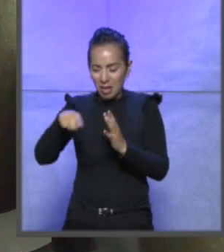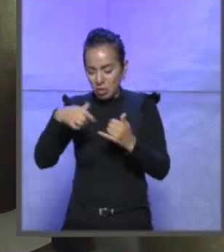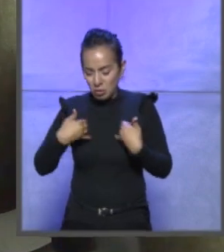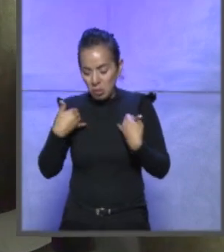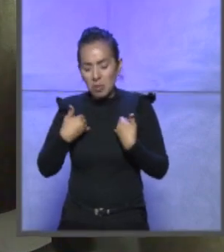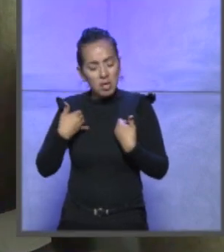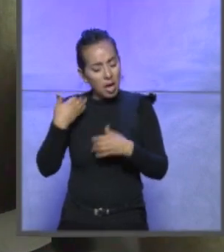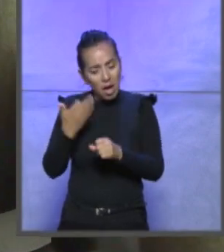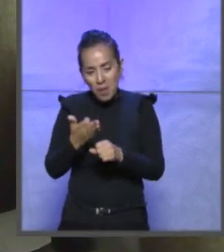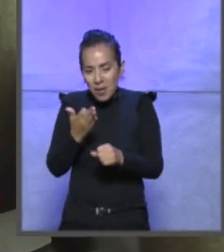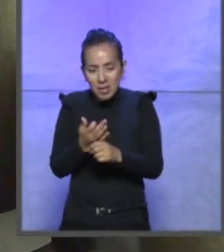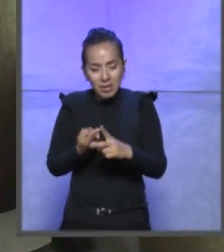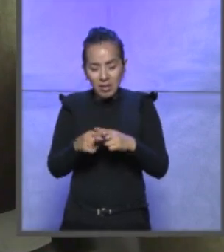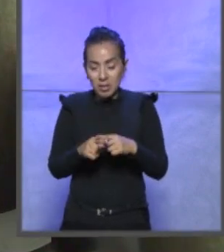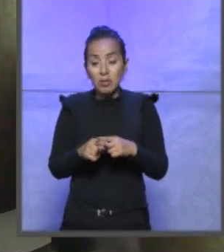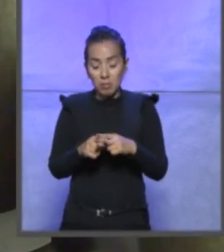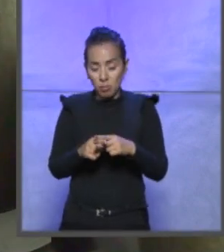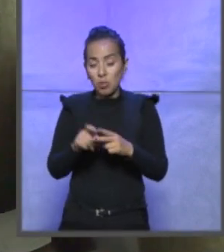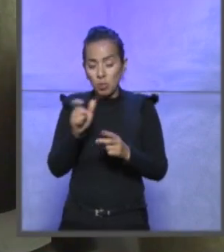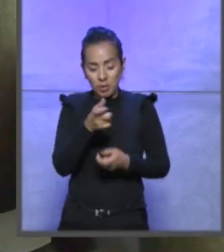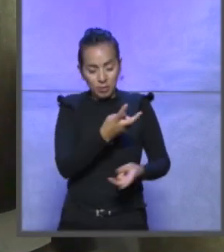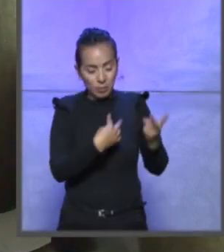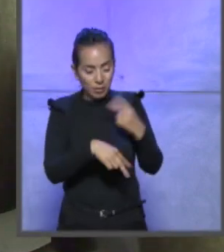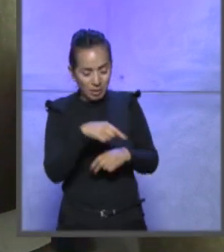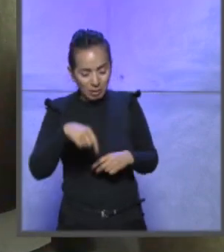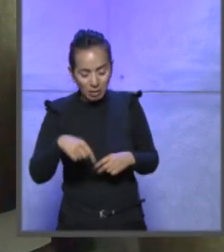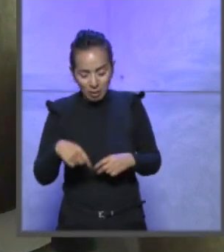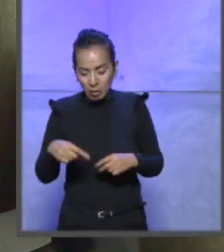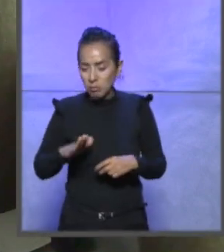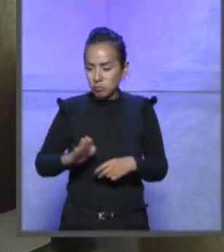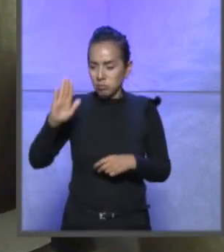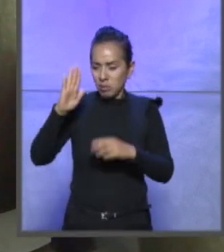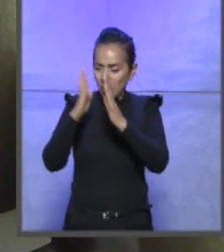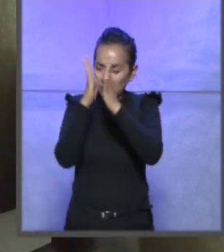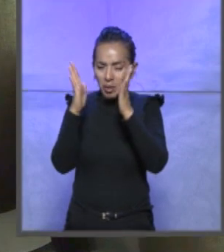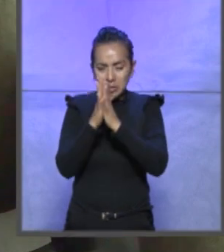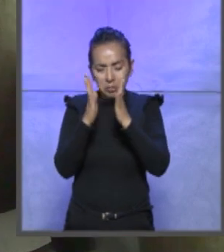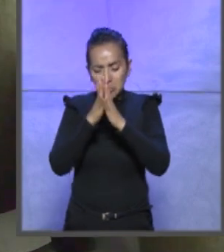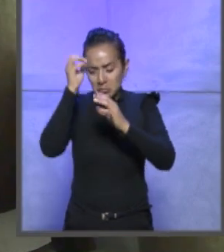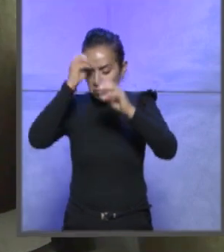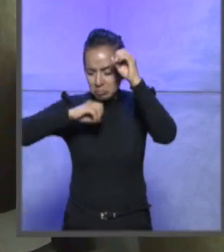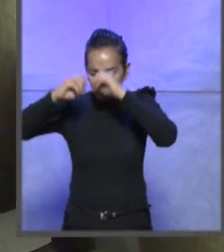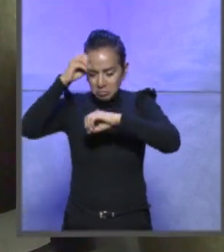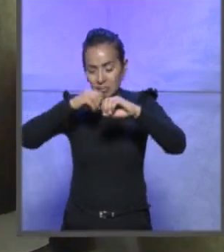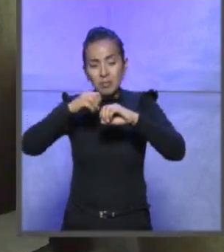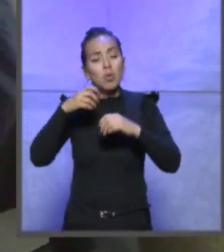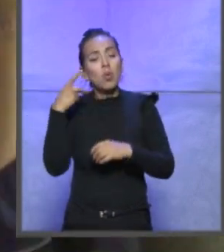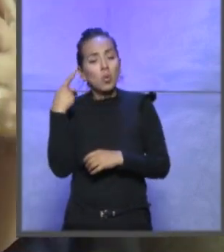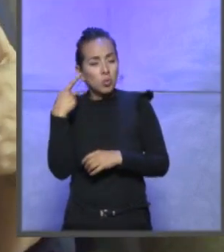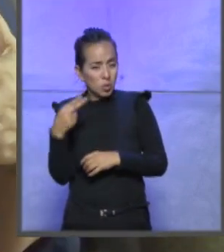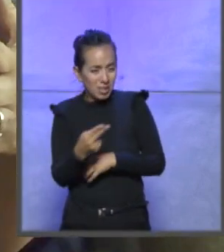momento. Desde este momento en que ustedes están viniendo aquí a expresar sus opiniones, y creo que ustedes tienen que